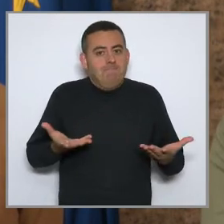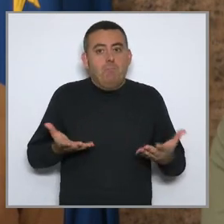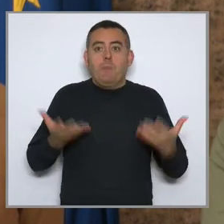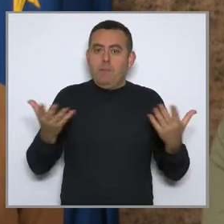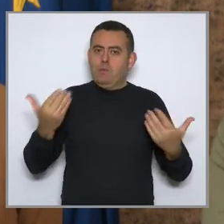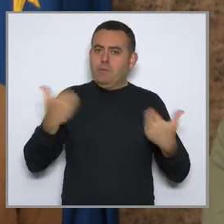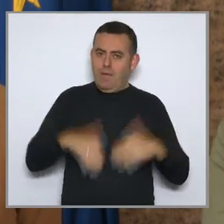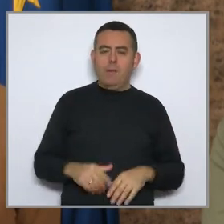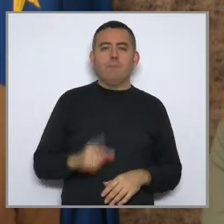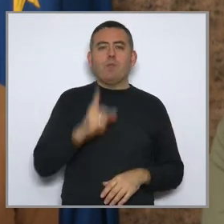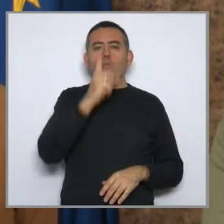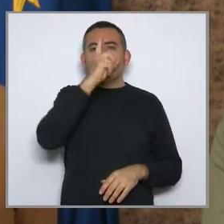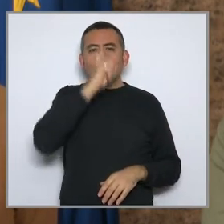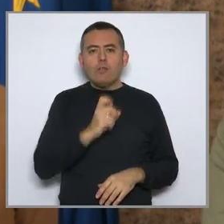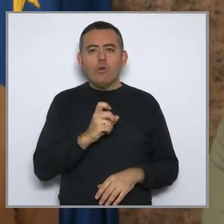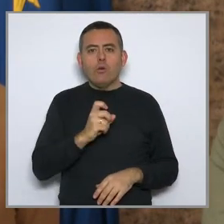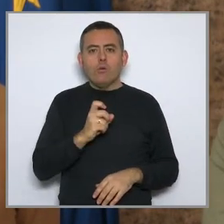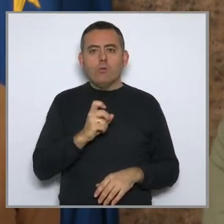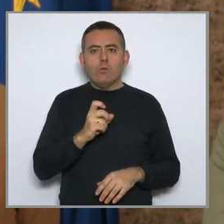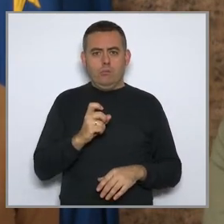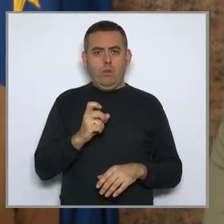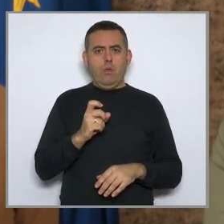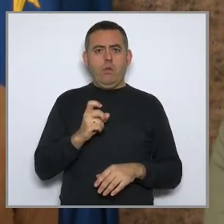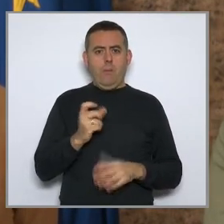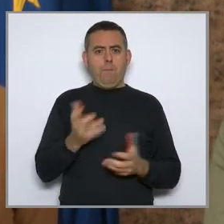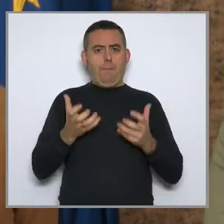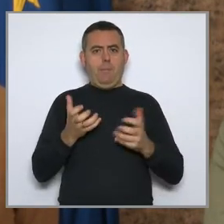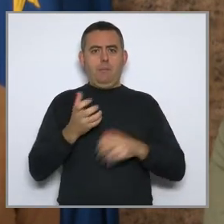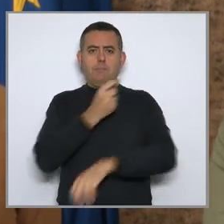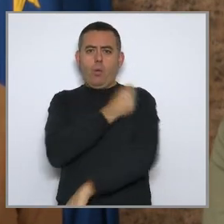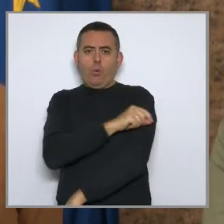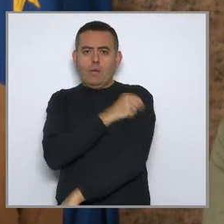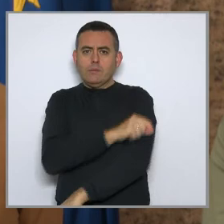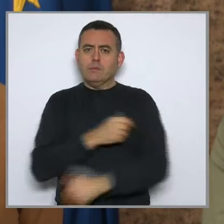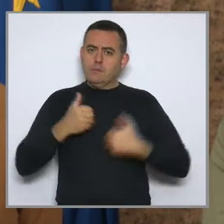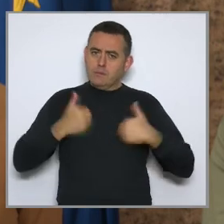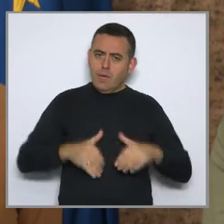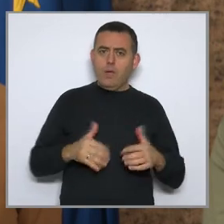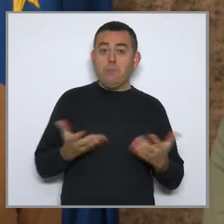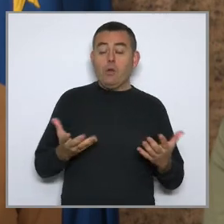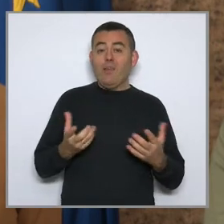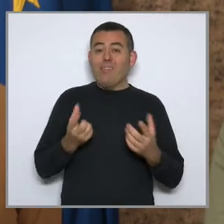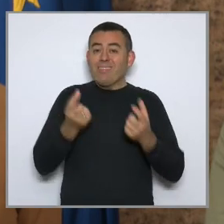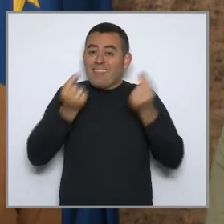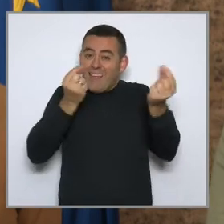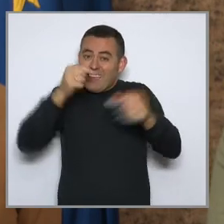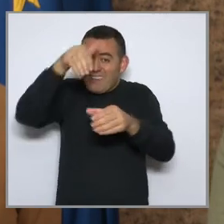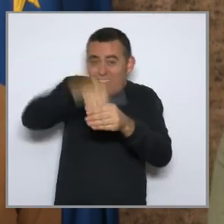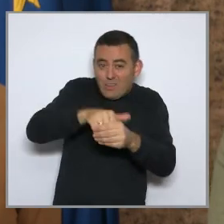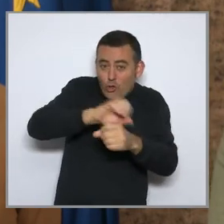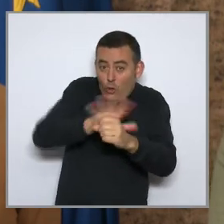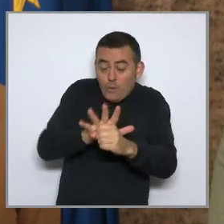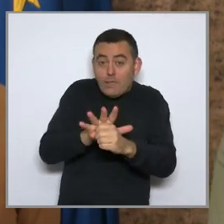pero aún estamos lejos de conocer todos los elementos que configuran la pandemia.